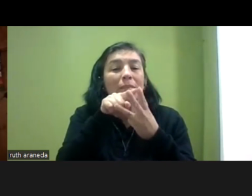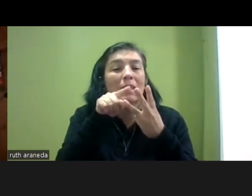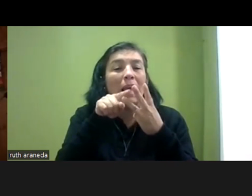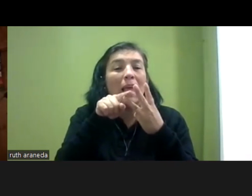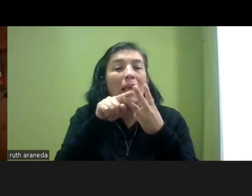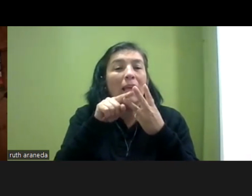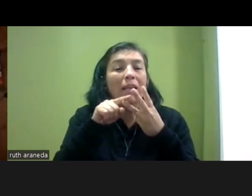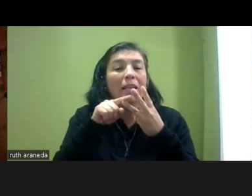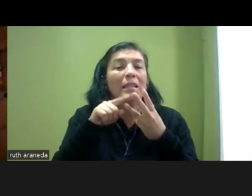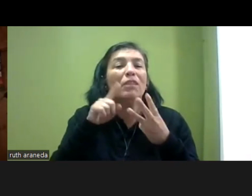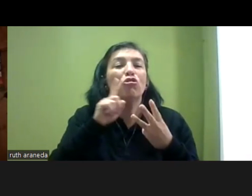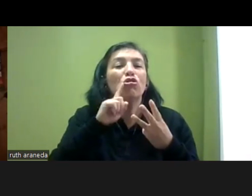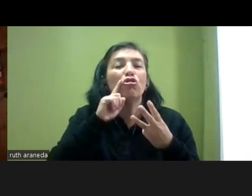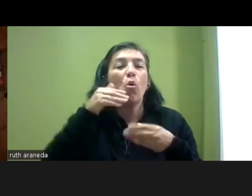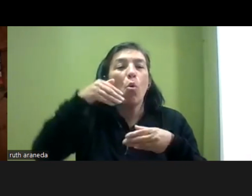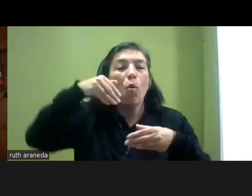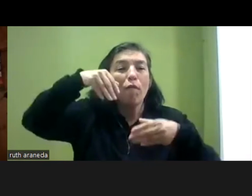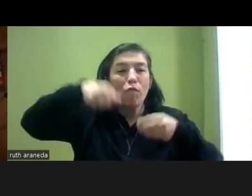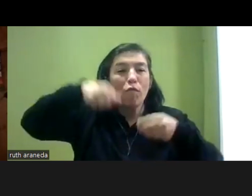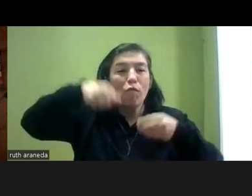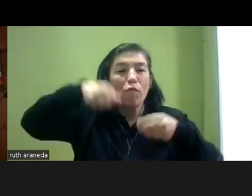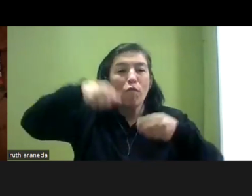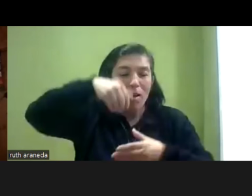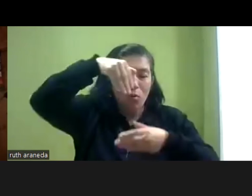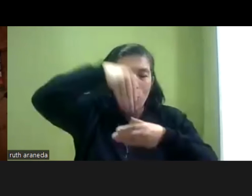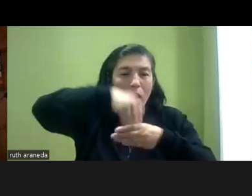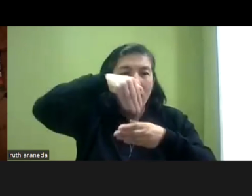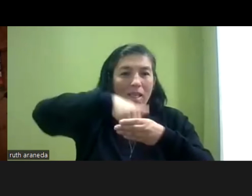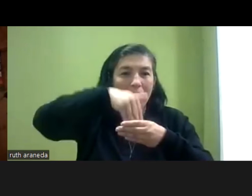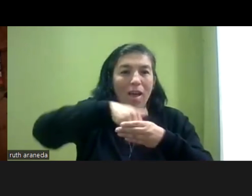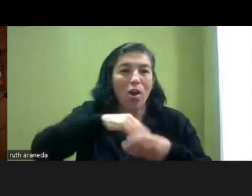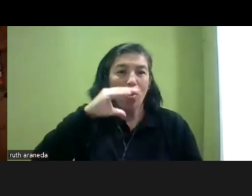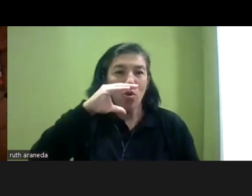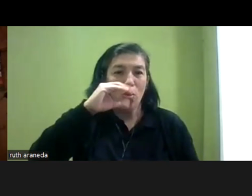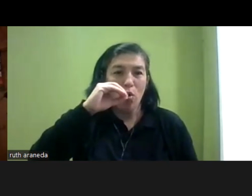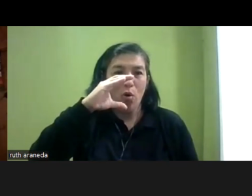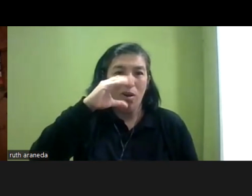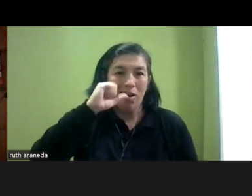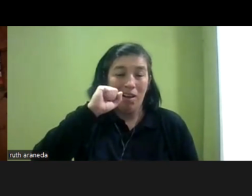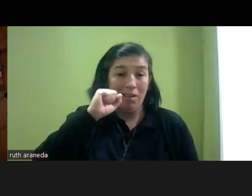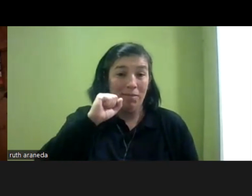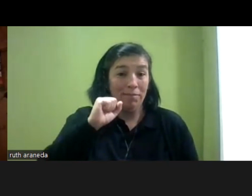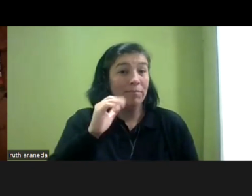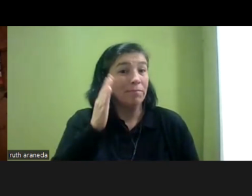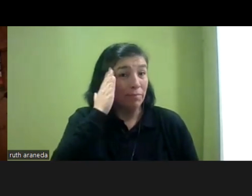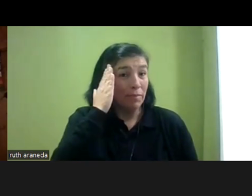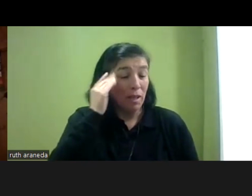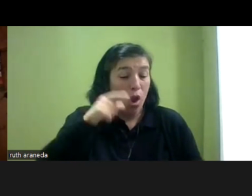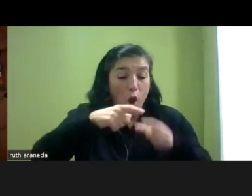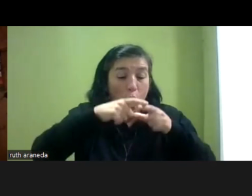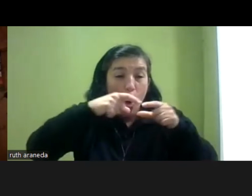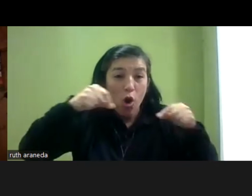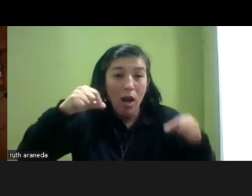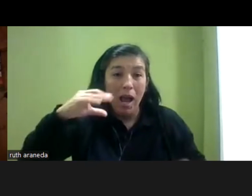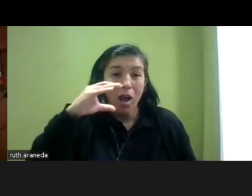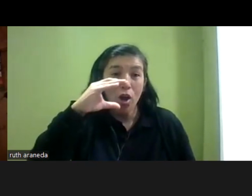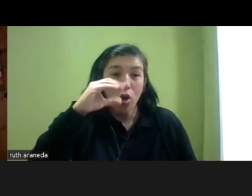contienen hojas de coca. Y eso no es casualidad porque en realidad no olvidemos que la hoja de coca